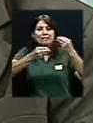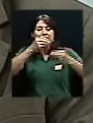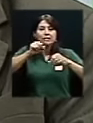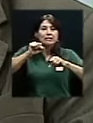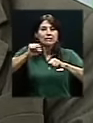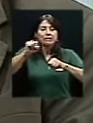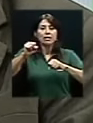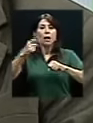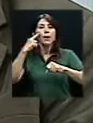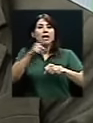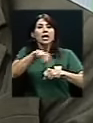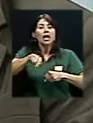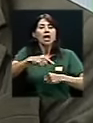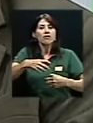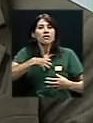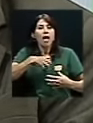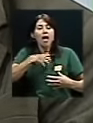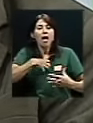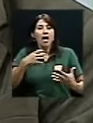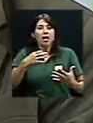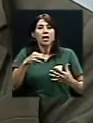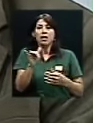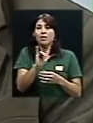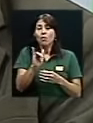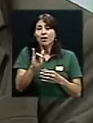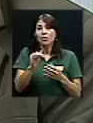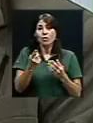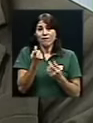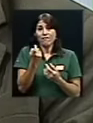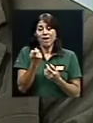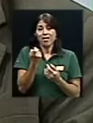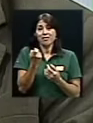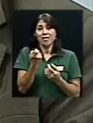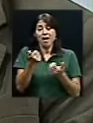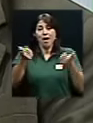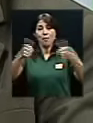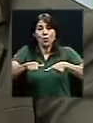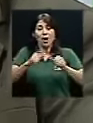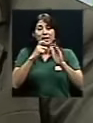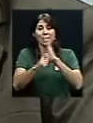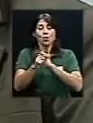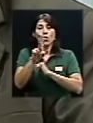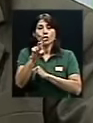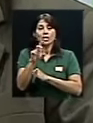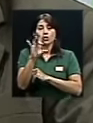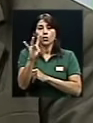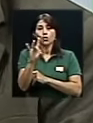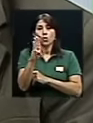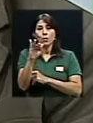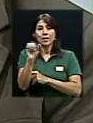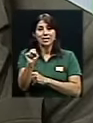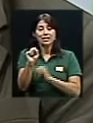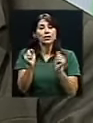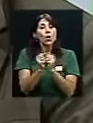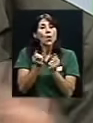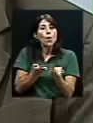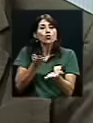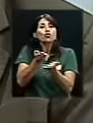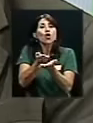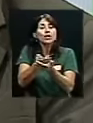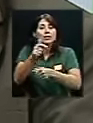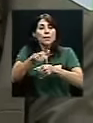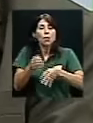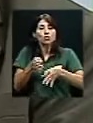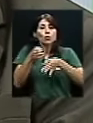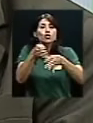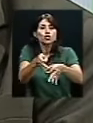aplicando prácticamente, sin aprobarlos, un artículo 208 bis, con mociones de posposición y mociones de dejar la agenda de